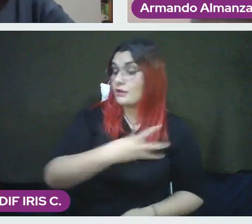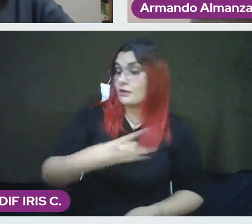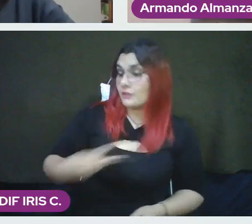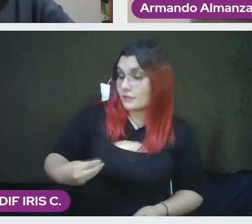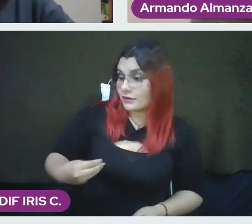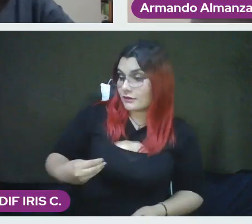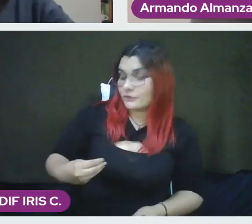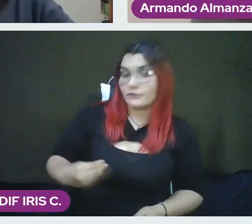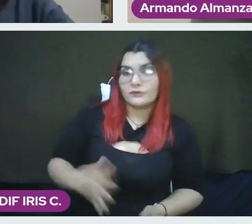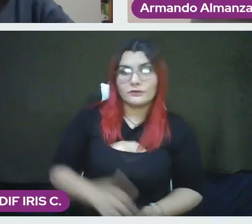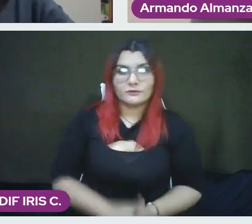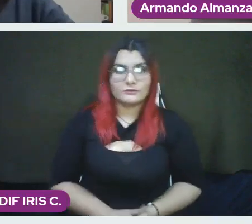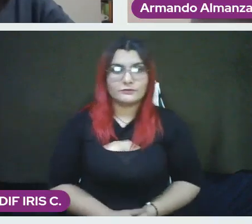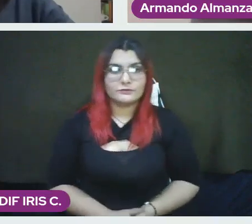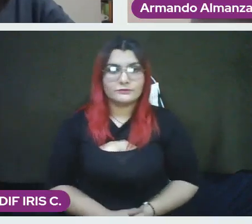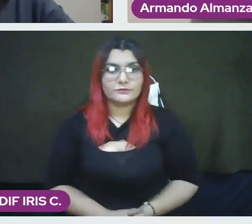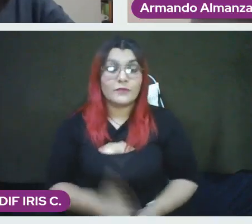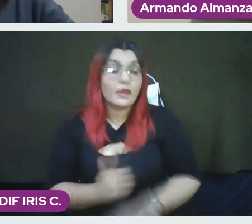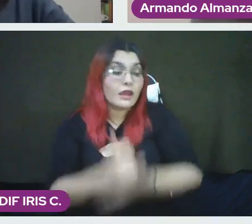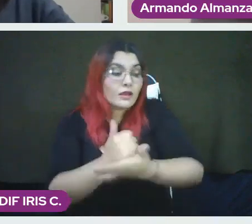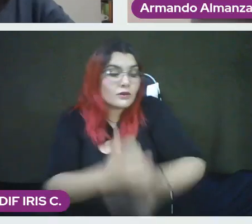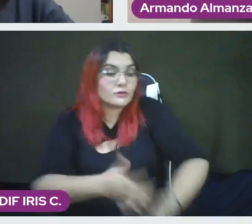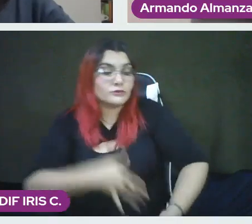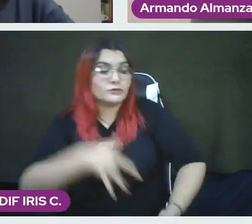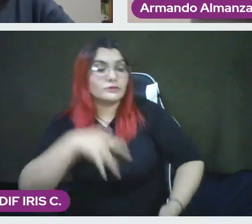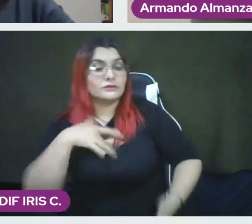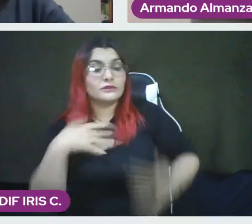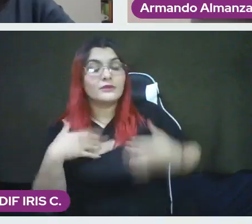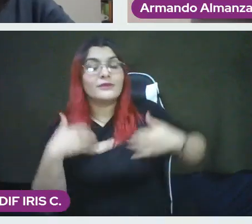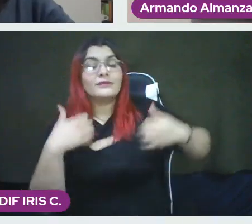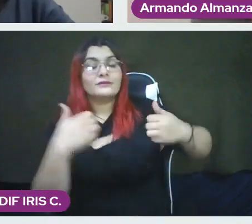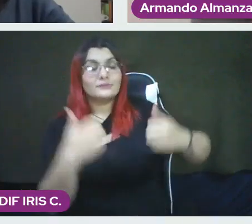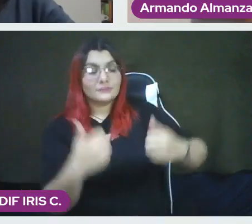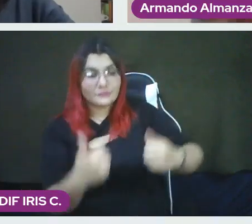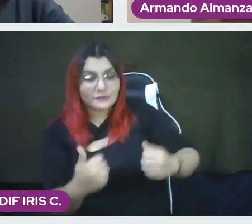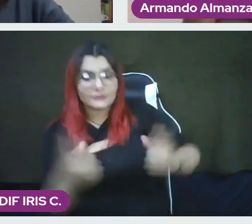identifique con esta familia, con